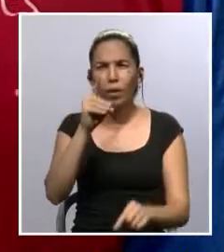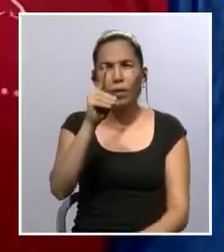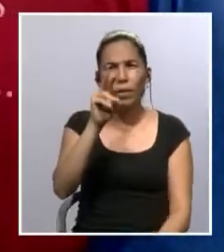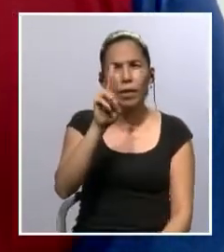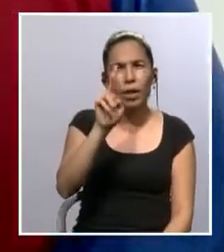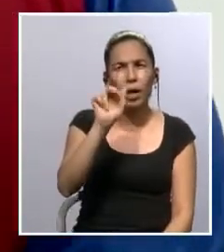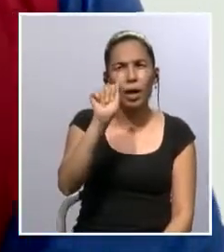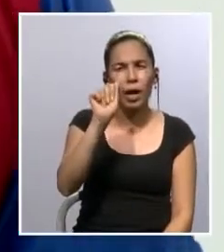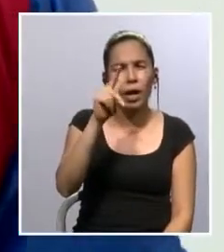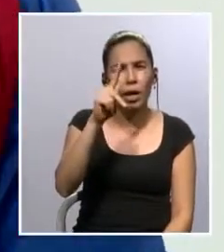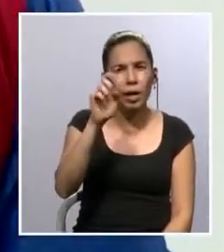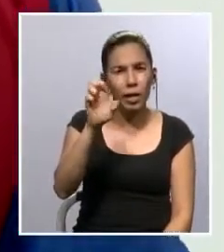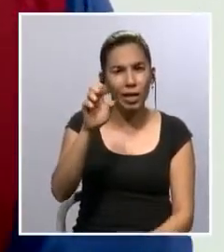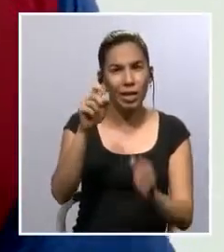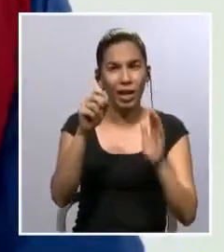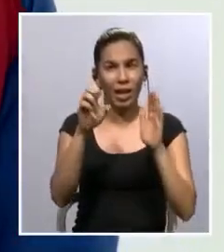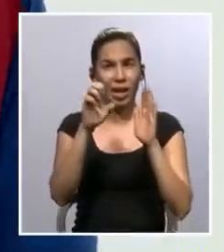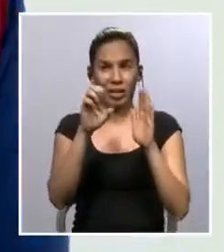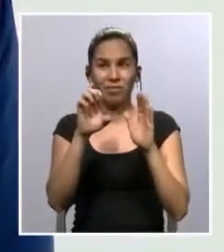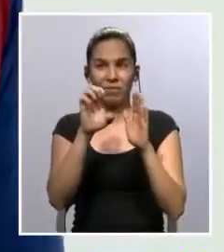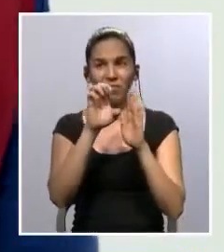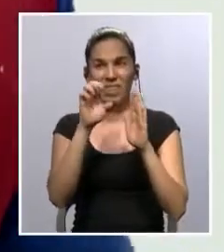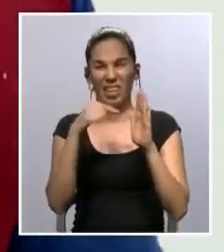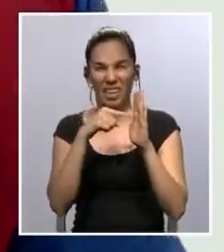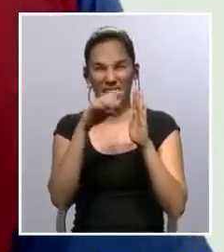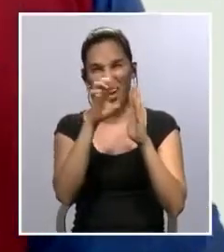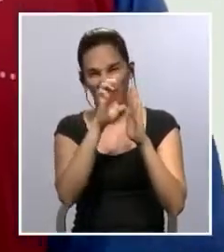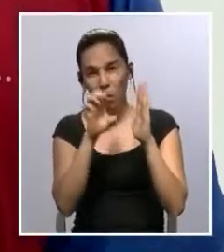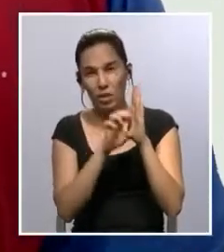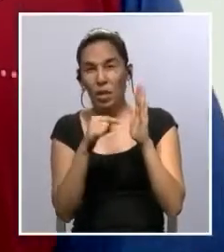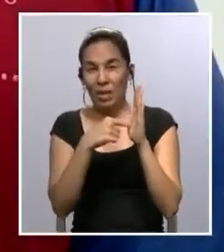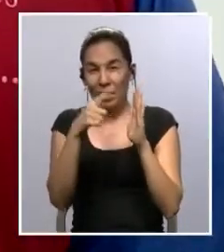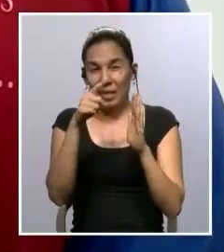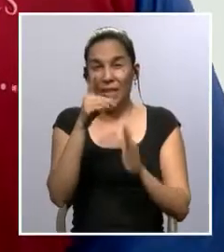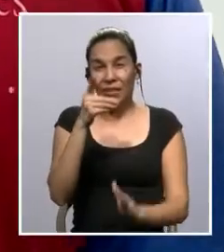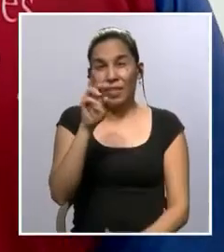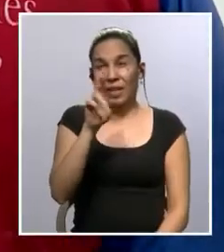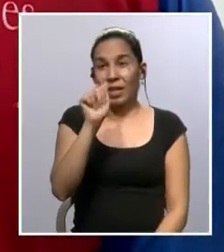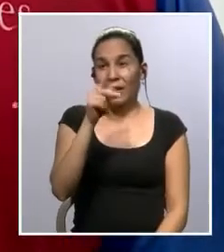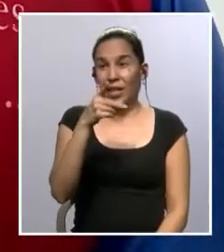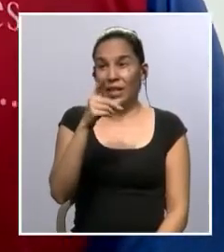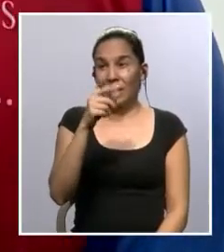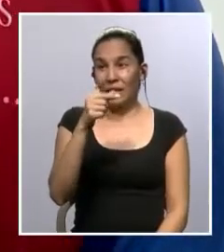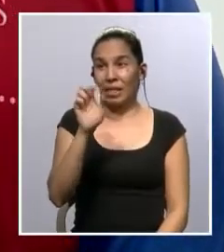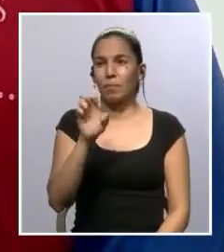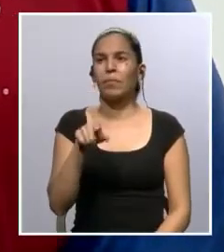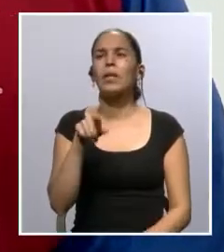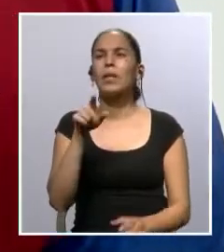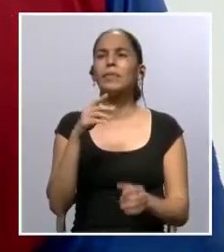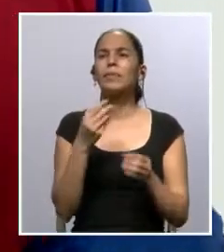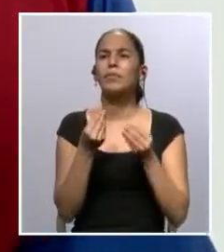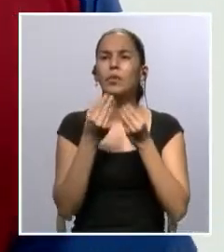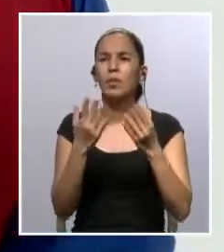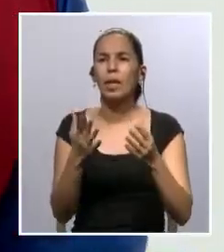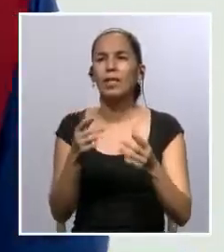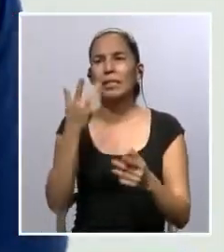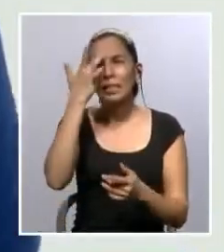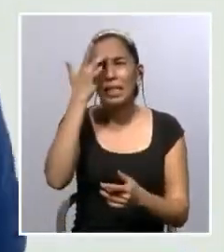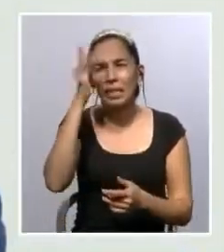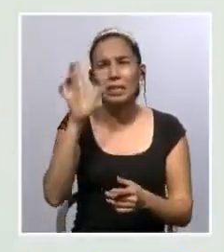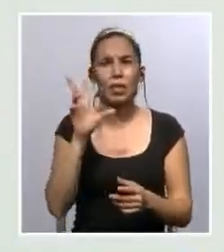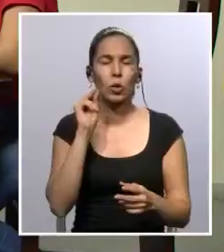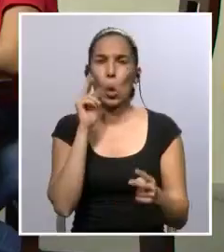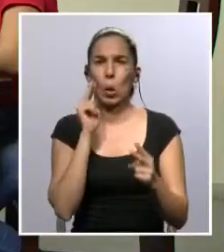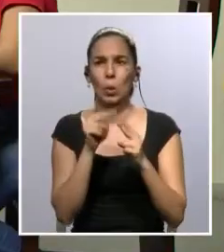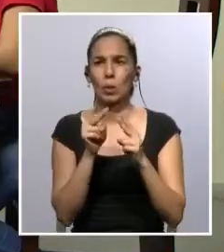Drake, así se dice. Exacto. Correctamente. Dice, la cantidad de civilizaciones inteligentes es desconocida. Exacto. Ah, ya entiendo